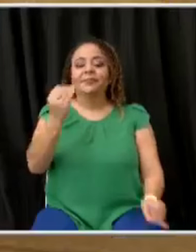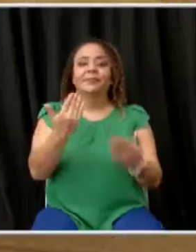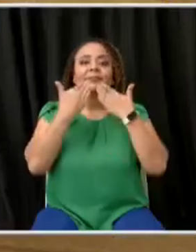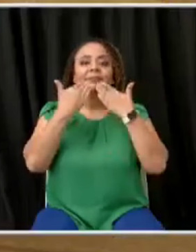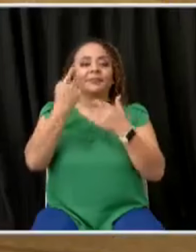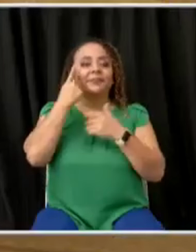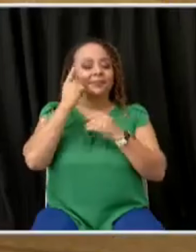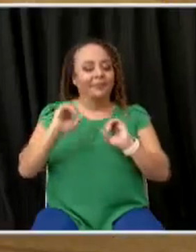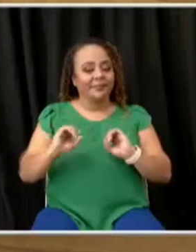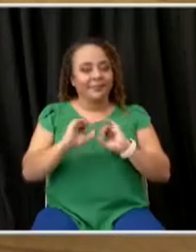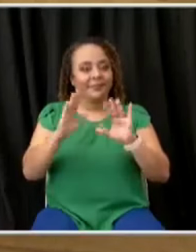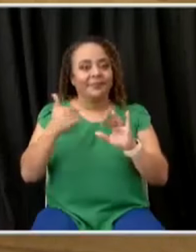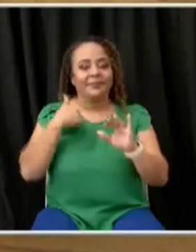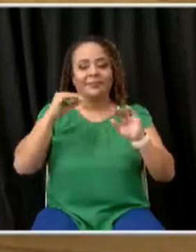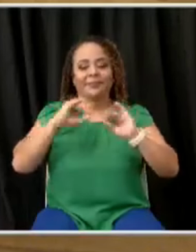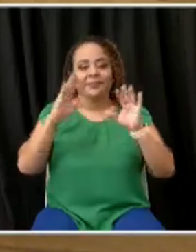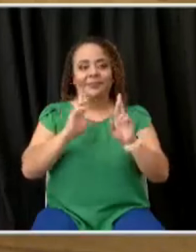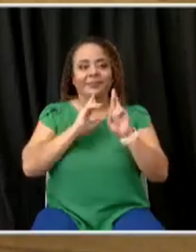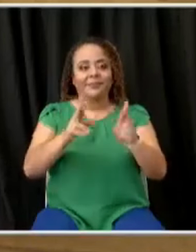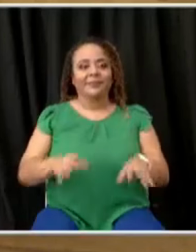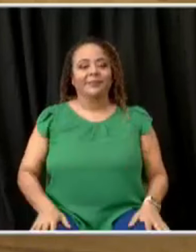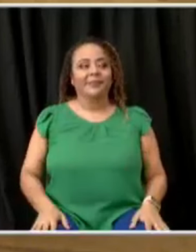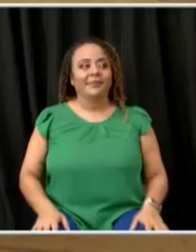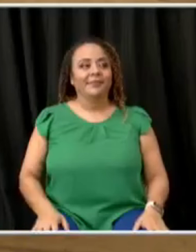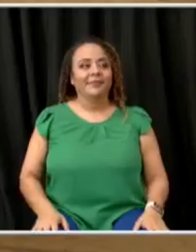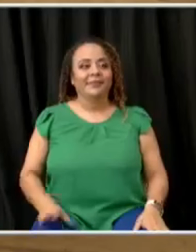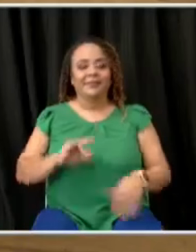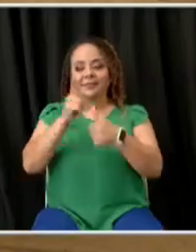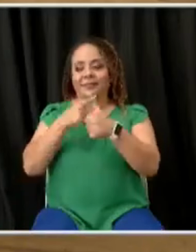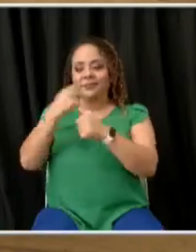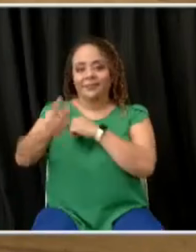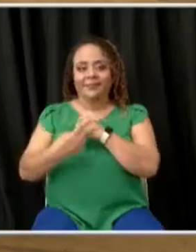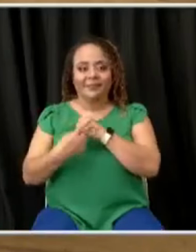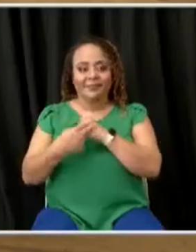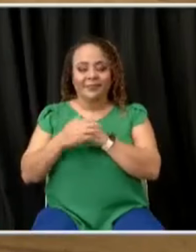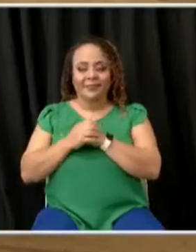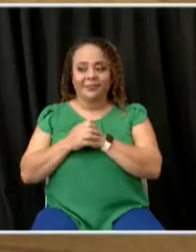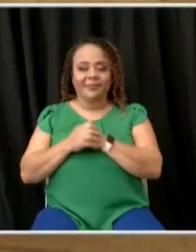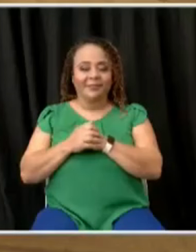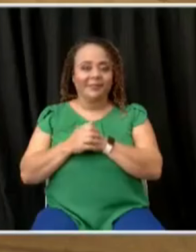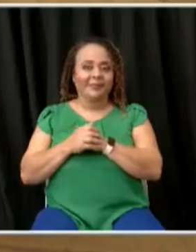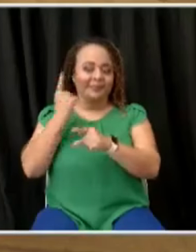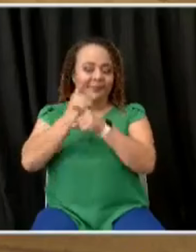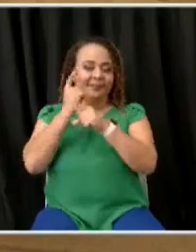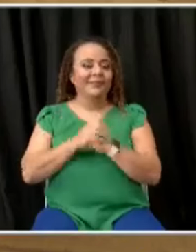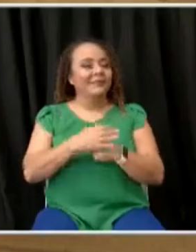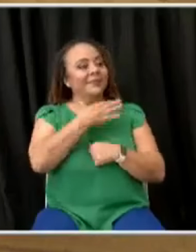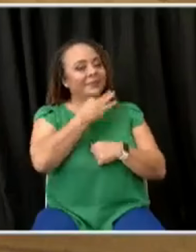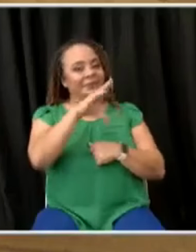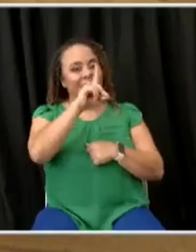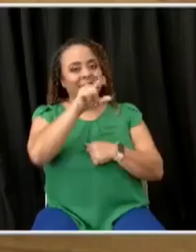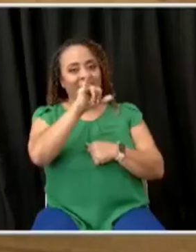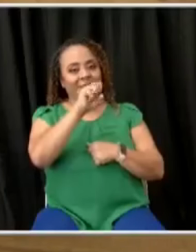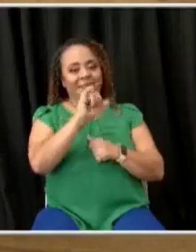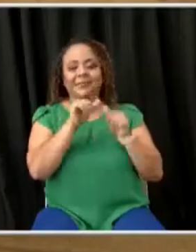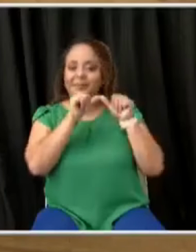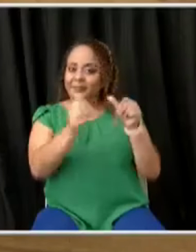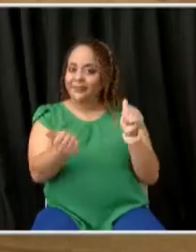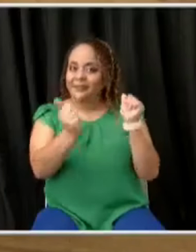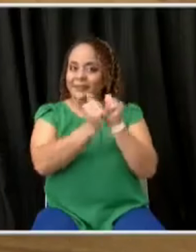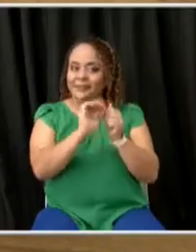Por supuesto que le quedó muy clara la respuesta y que bueno, es la primera vez que eso es tan acertada. Con mucho gusto, doña Daisy. Síganos acompañando en